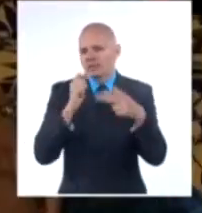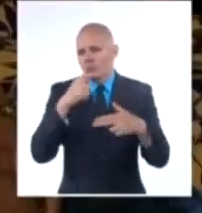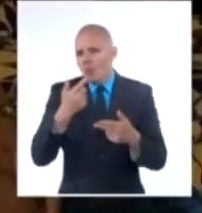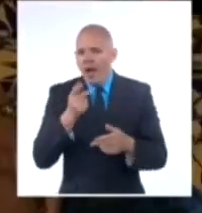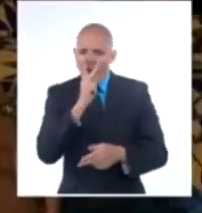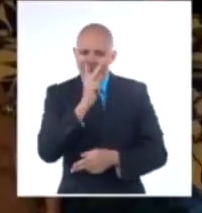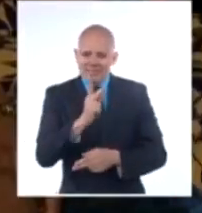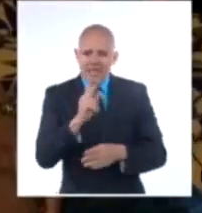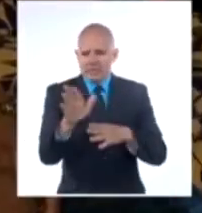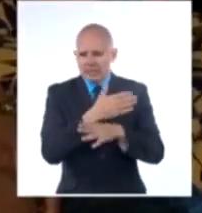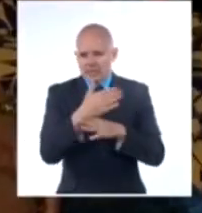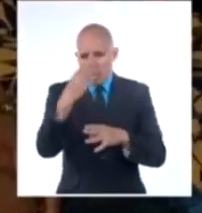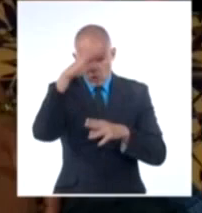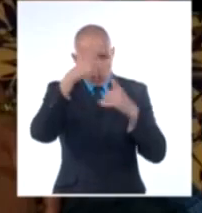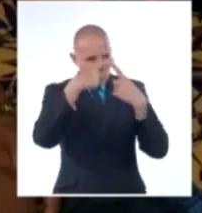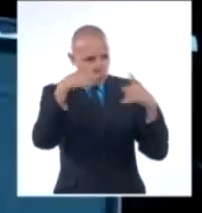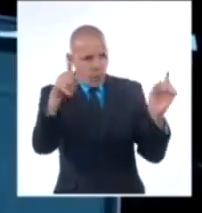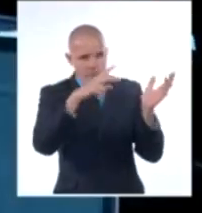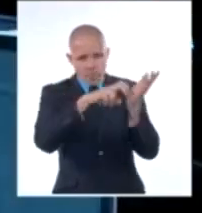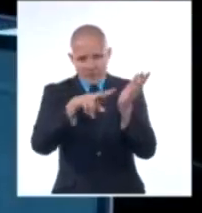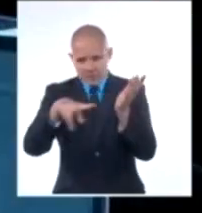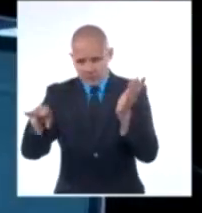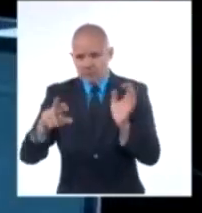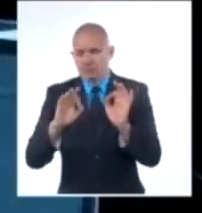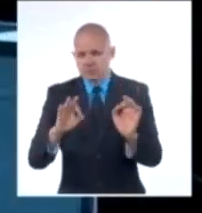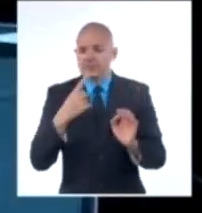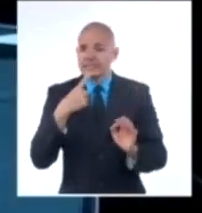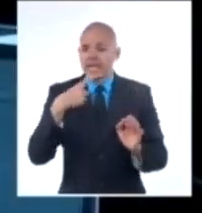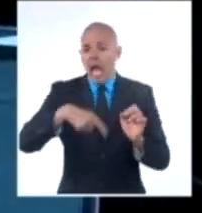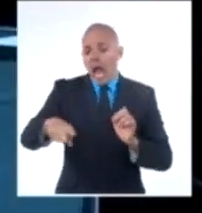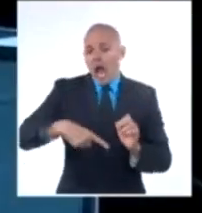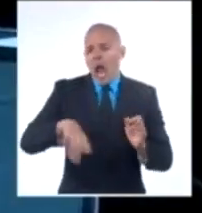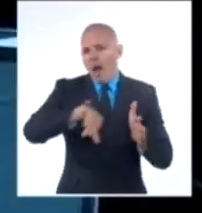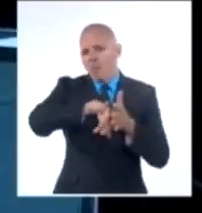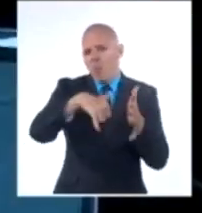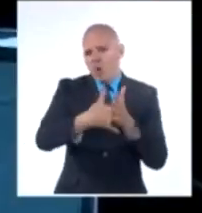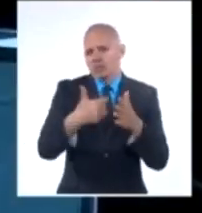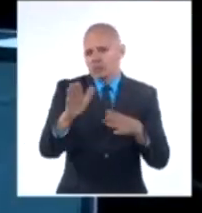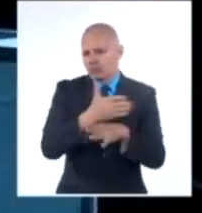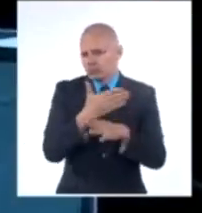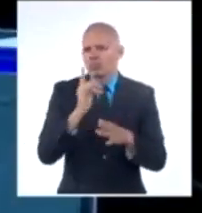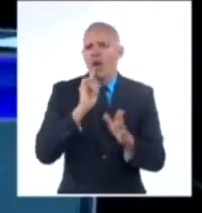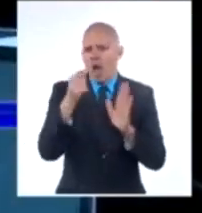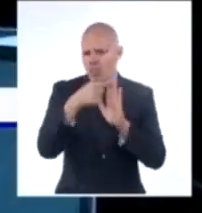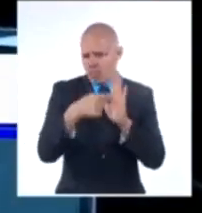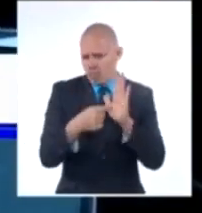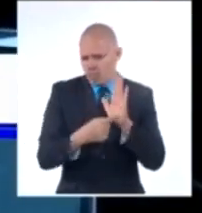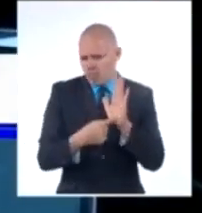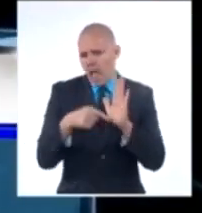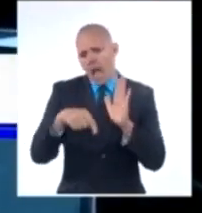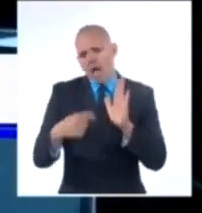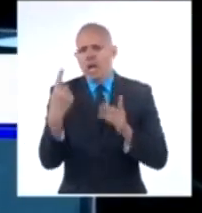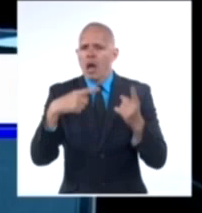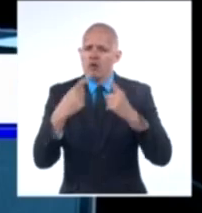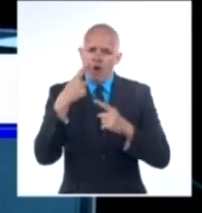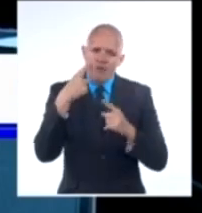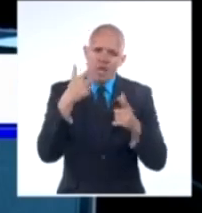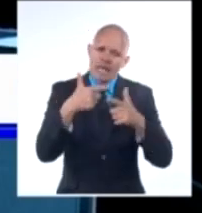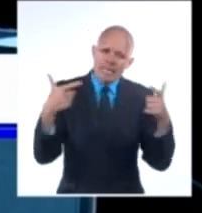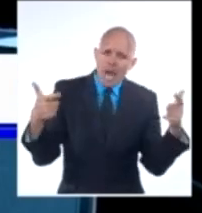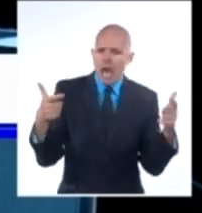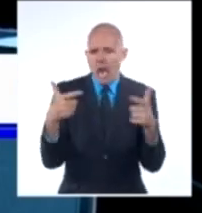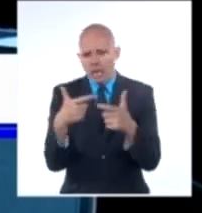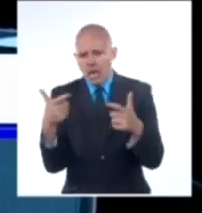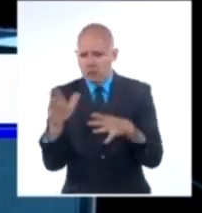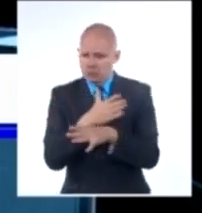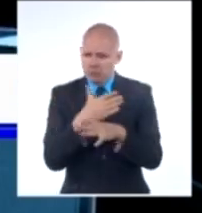todas las provincias del país. Esta cifra incluye proyectos de pequeño monto destinados a la creación de modalidades de inversión